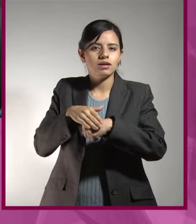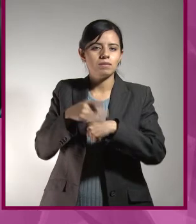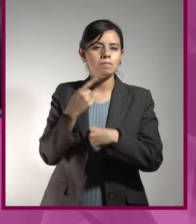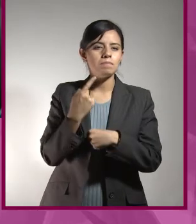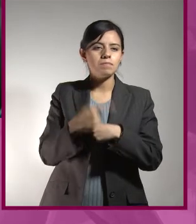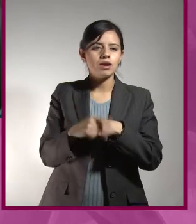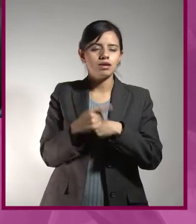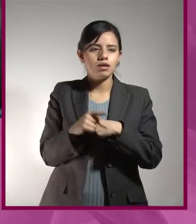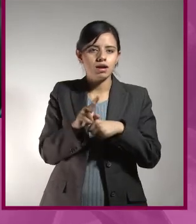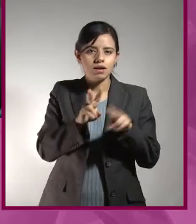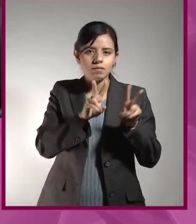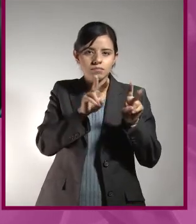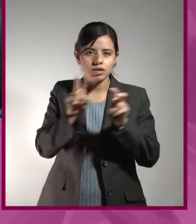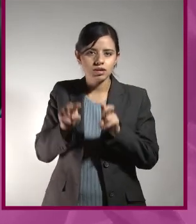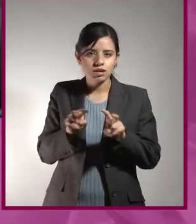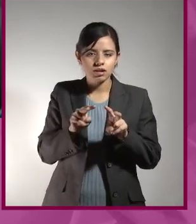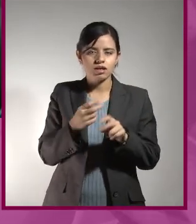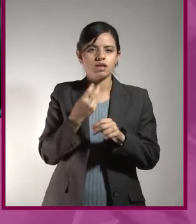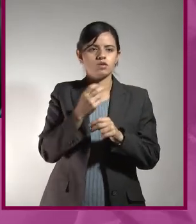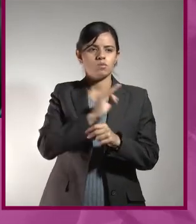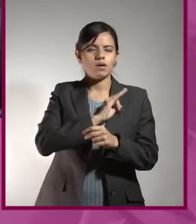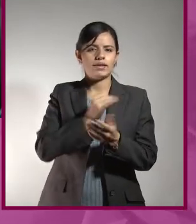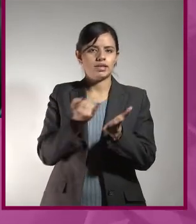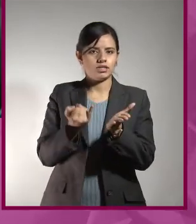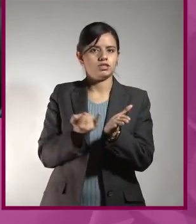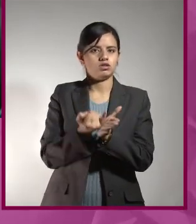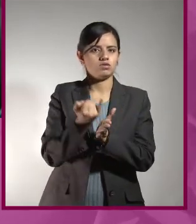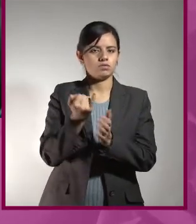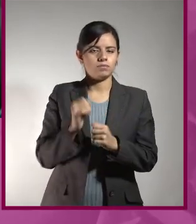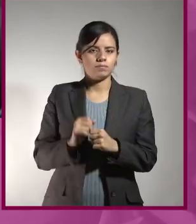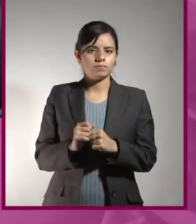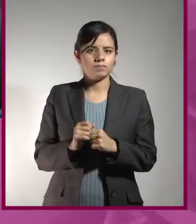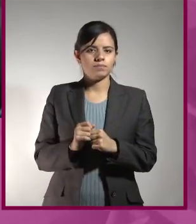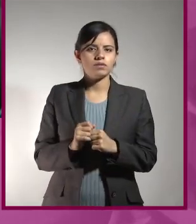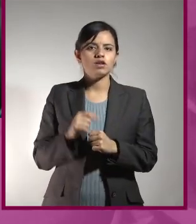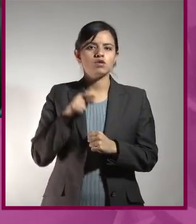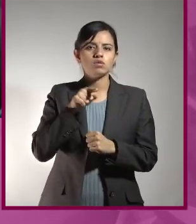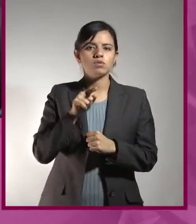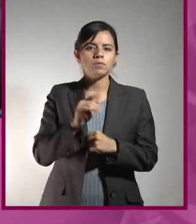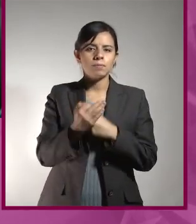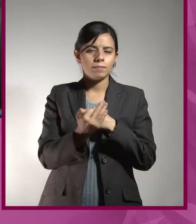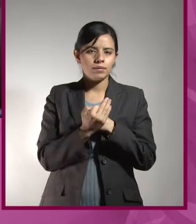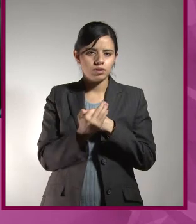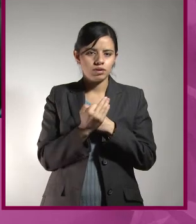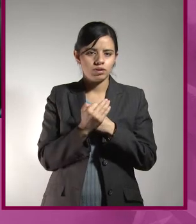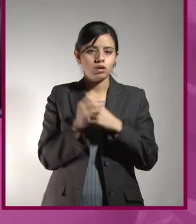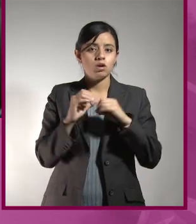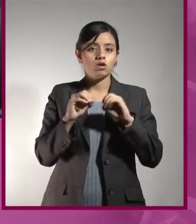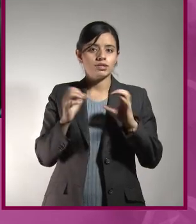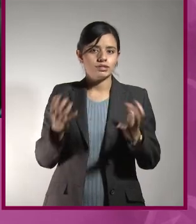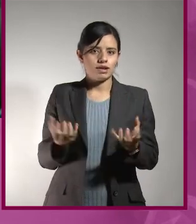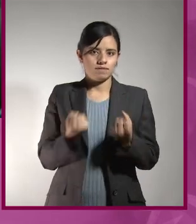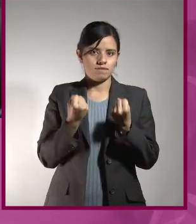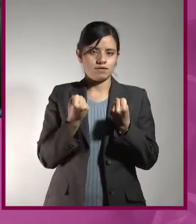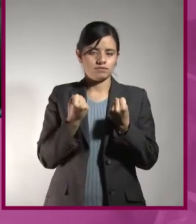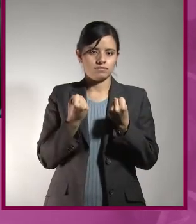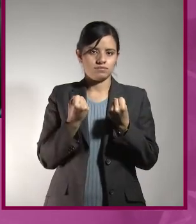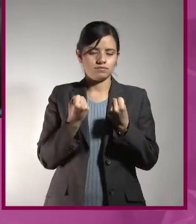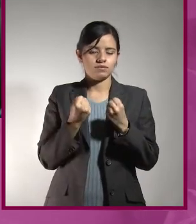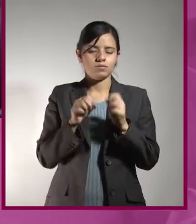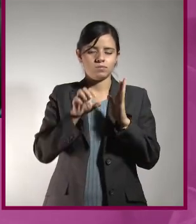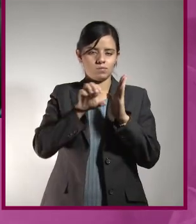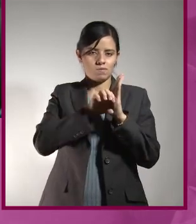un peligro y así podemos tomar decisiones para protegernos o salvarnos la